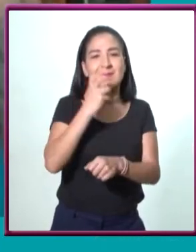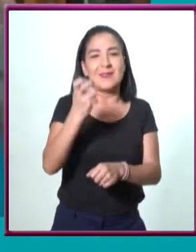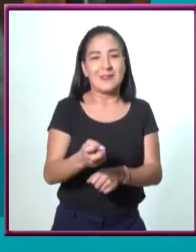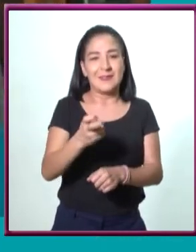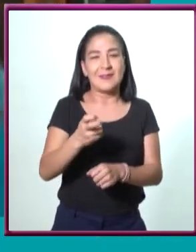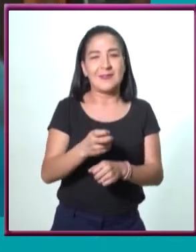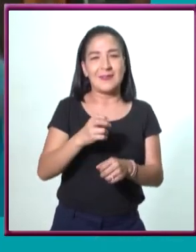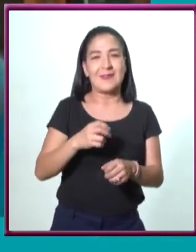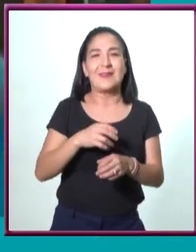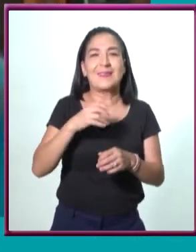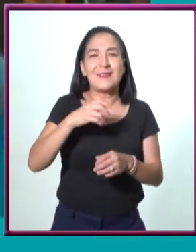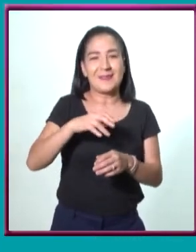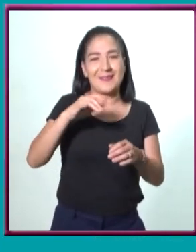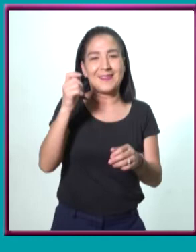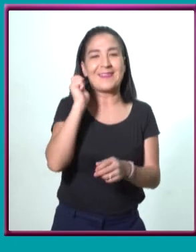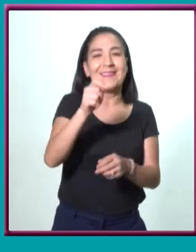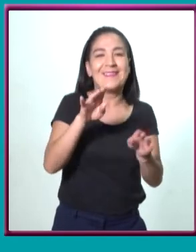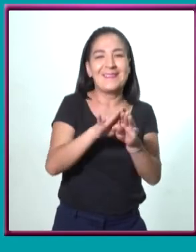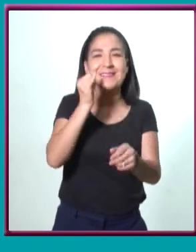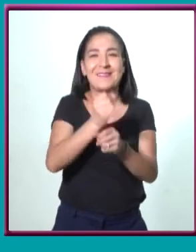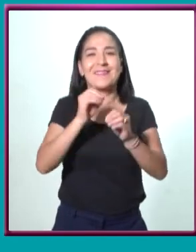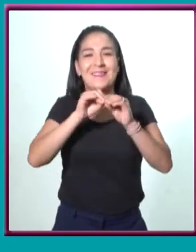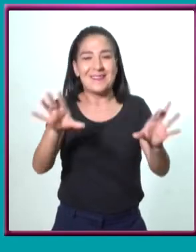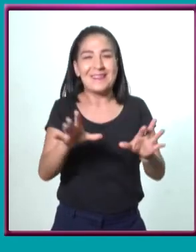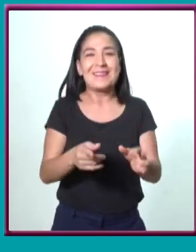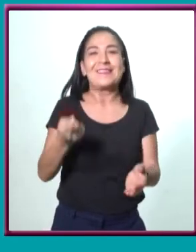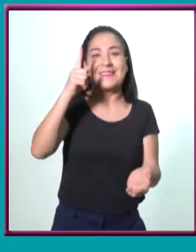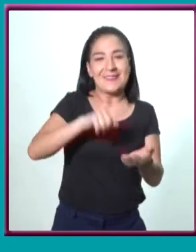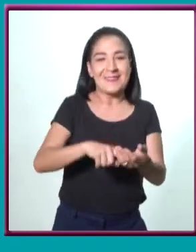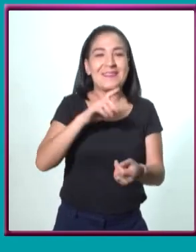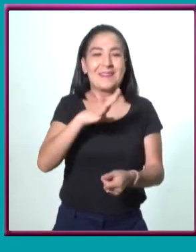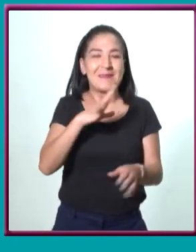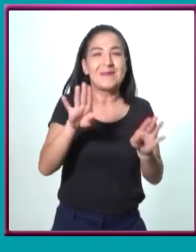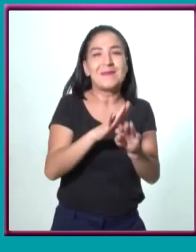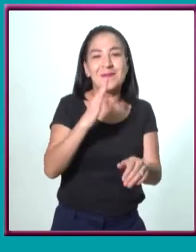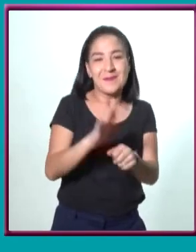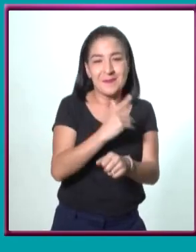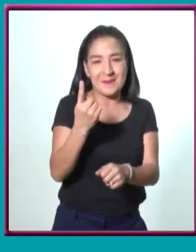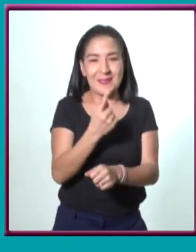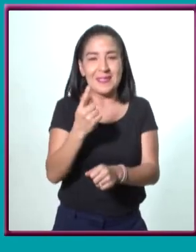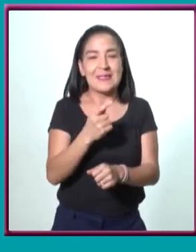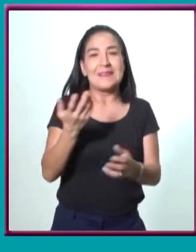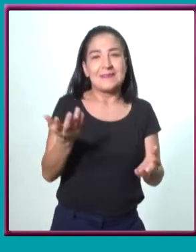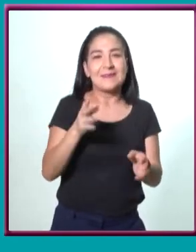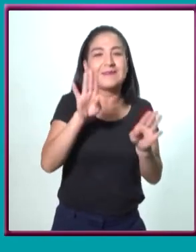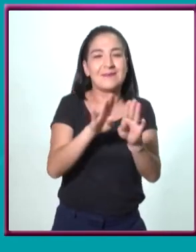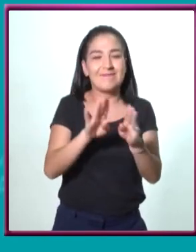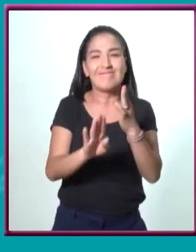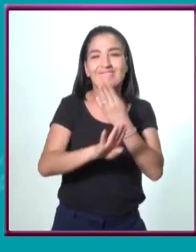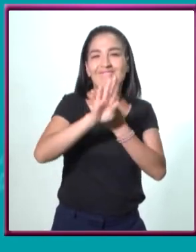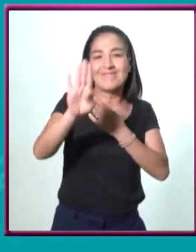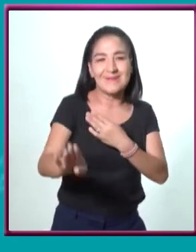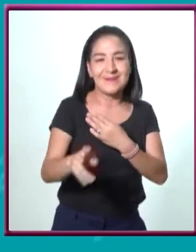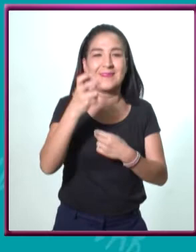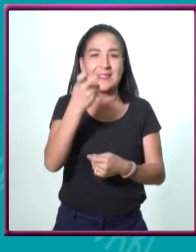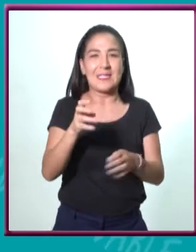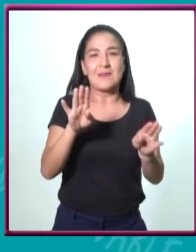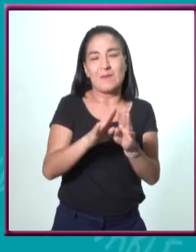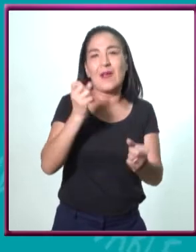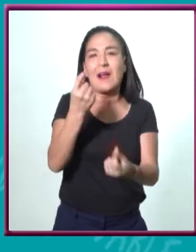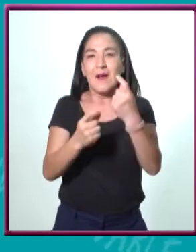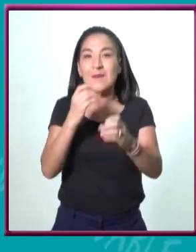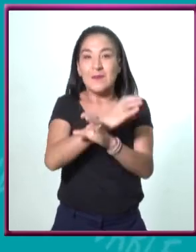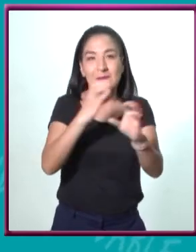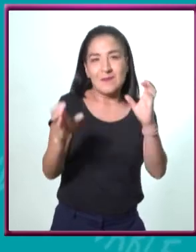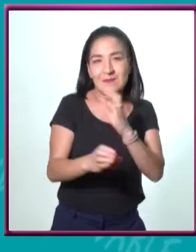ocultaste cierta información. Una verdad a medias es una mentira porque pues estás evitando decir